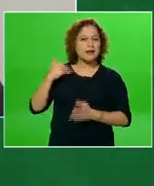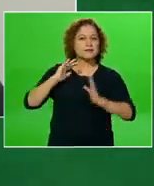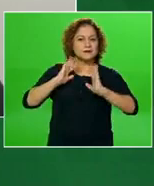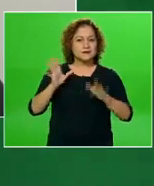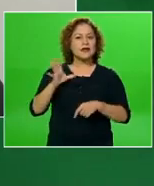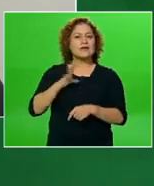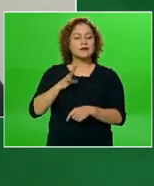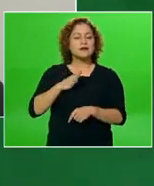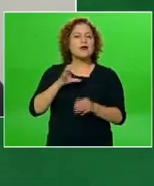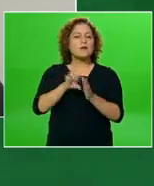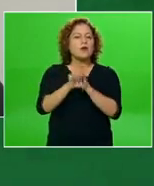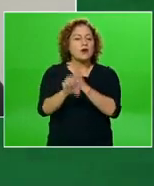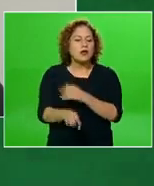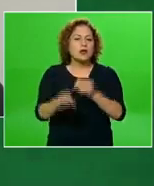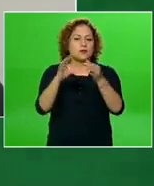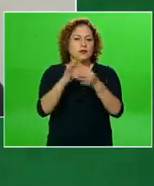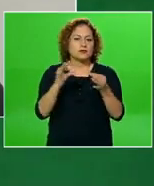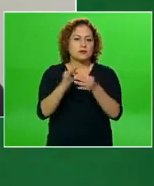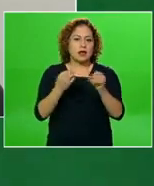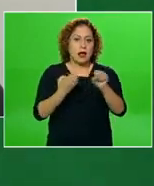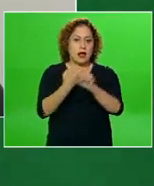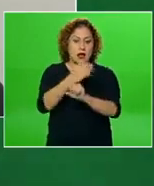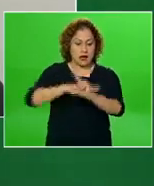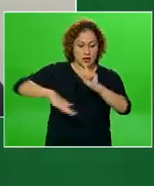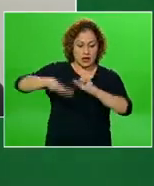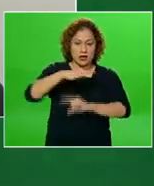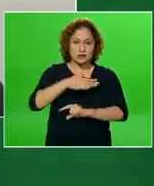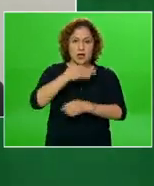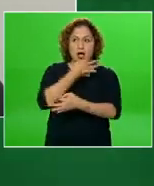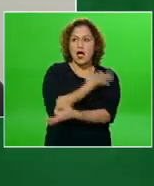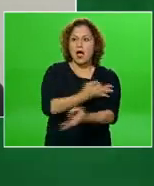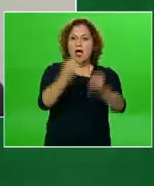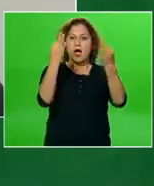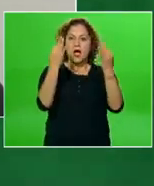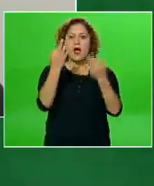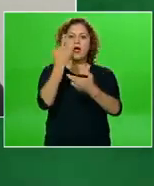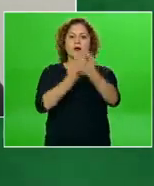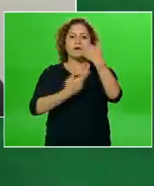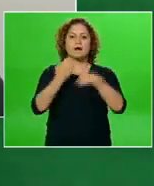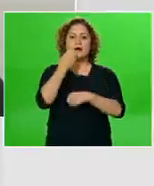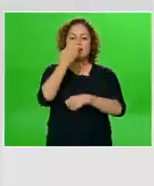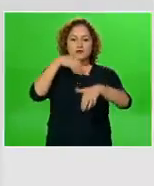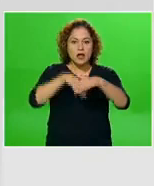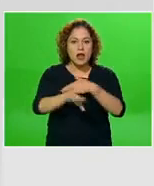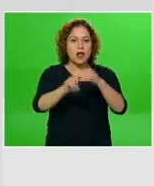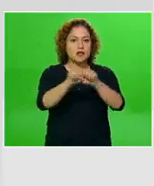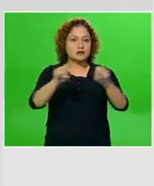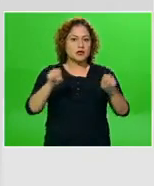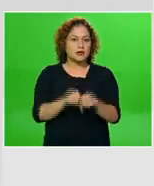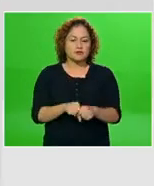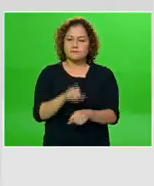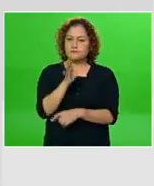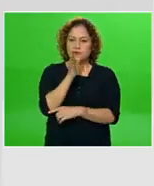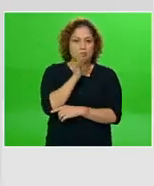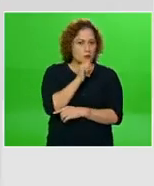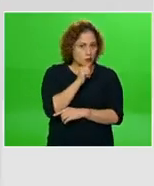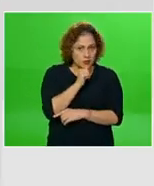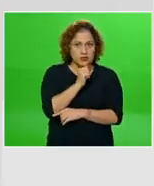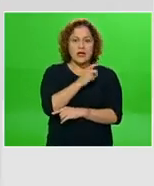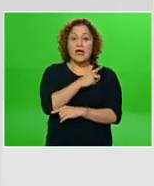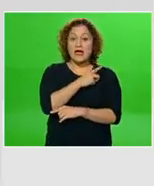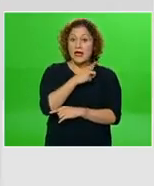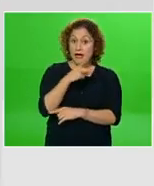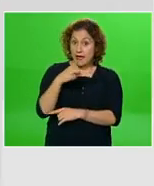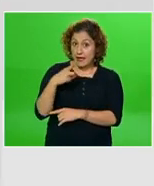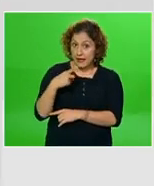no podía reiniciar este clases presenciales ni otro tipo de actividades hasta que no llegara al